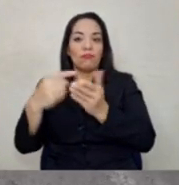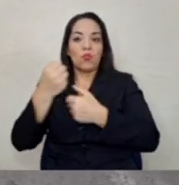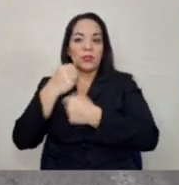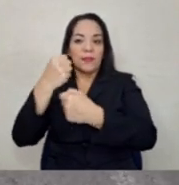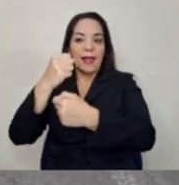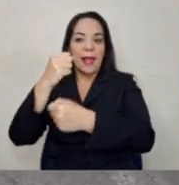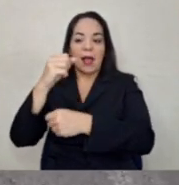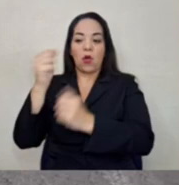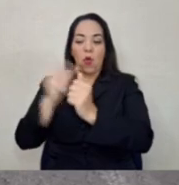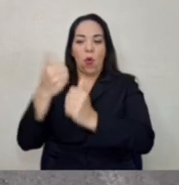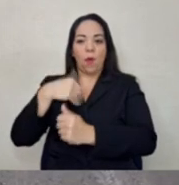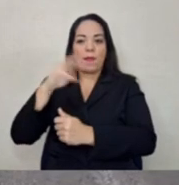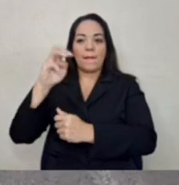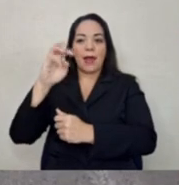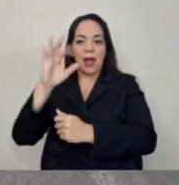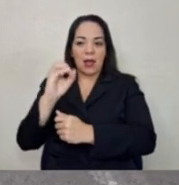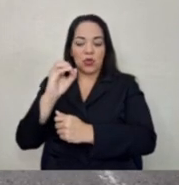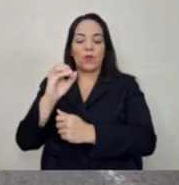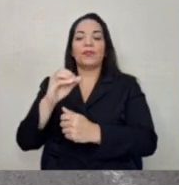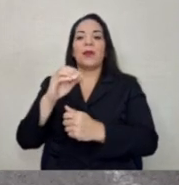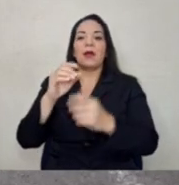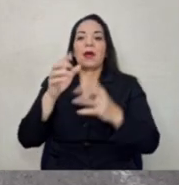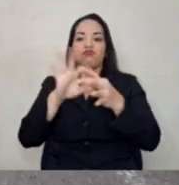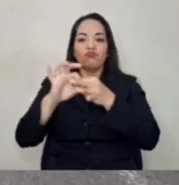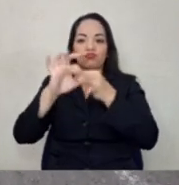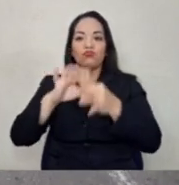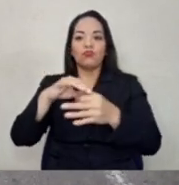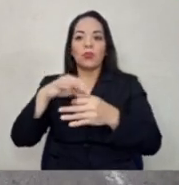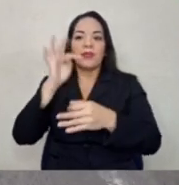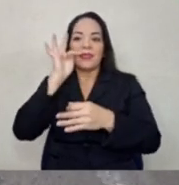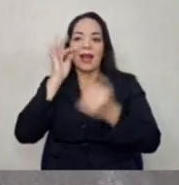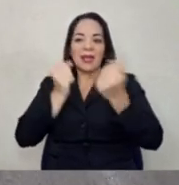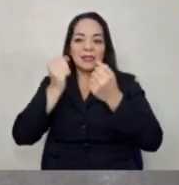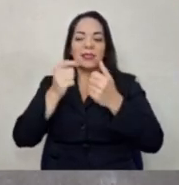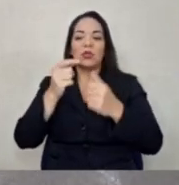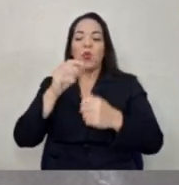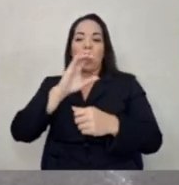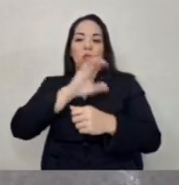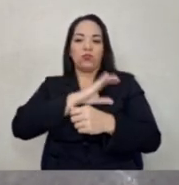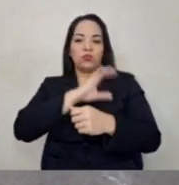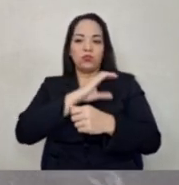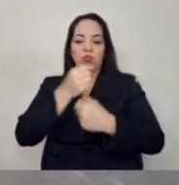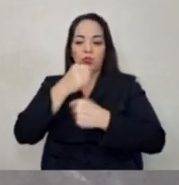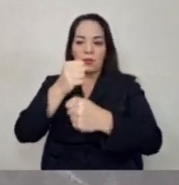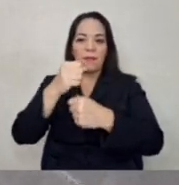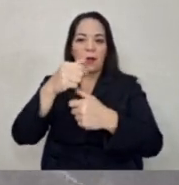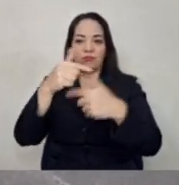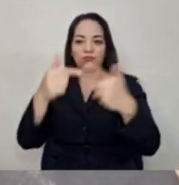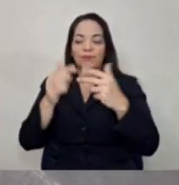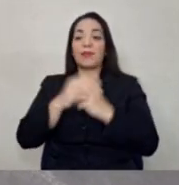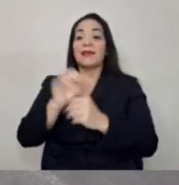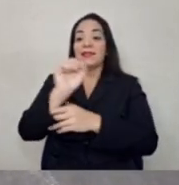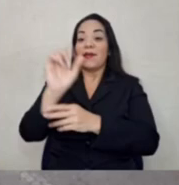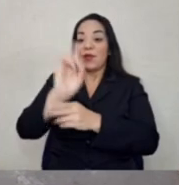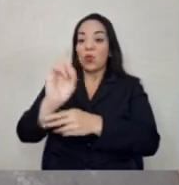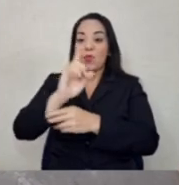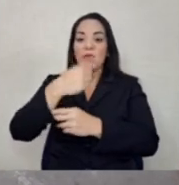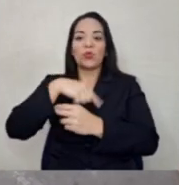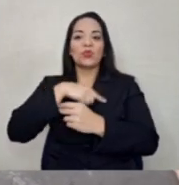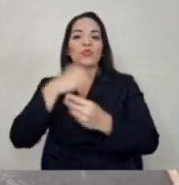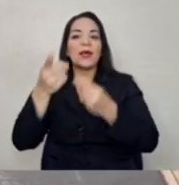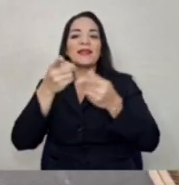coordinando policía municipal y policía de tránsito. Y nuevamente sábado y domingo estuvimos